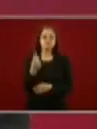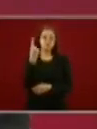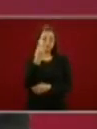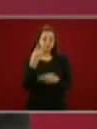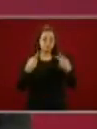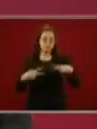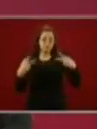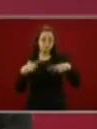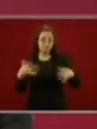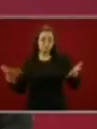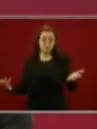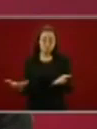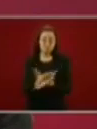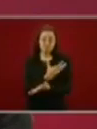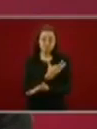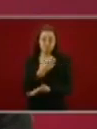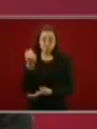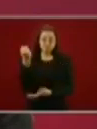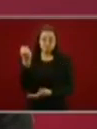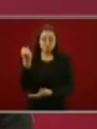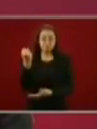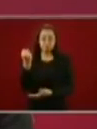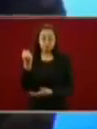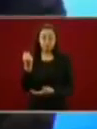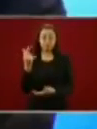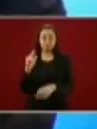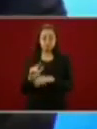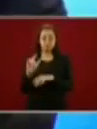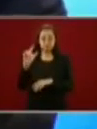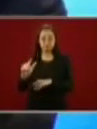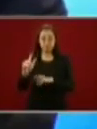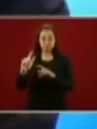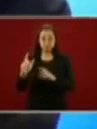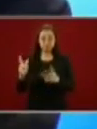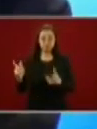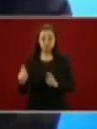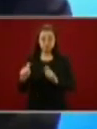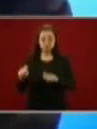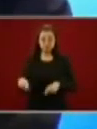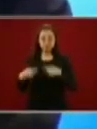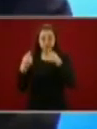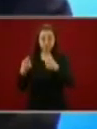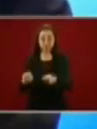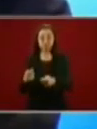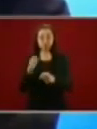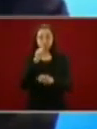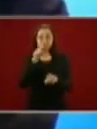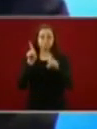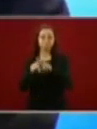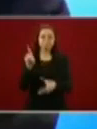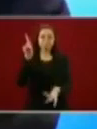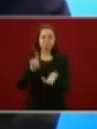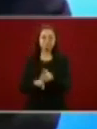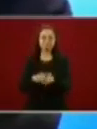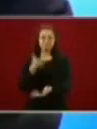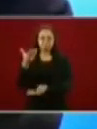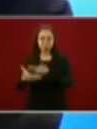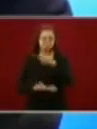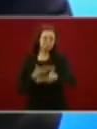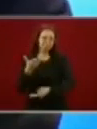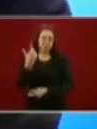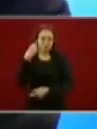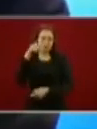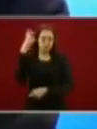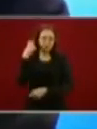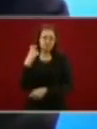avionazo. Mejor que nos echen la mano con el sistema de salud. Totalmente. Muchas cosas que hay que hacer. Pues bueno, hasta ahorita hay como 5 posibles destinos